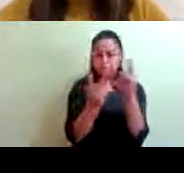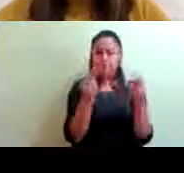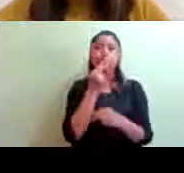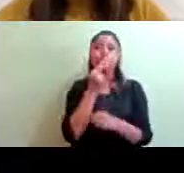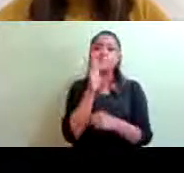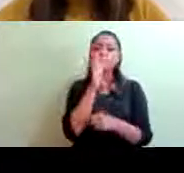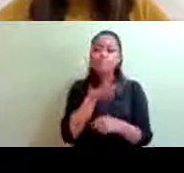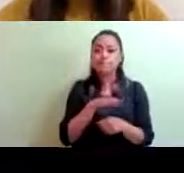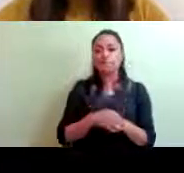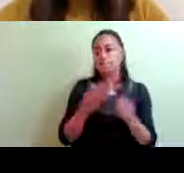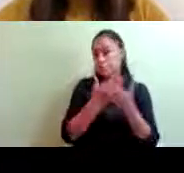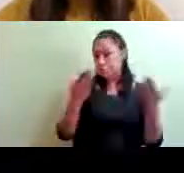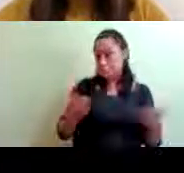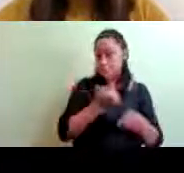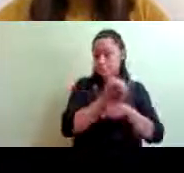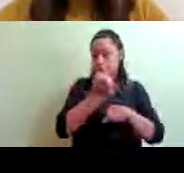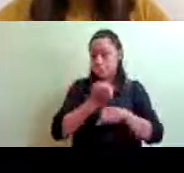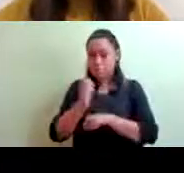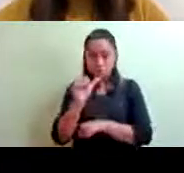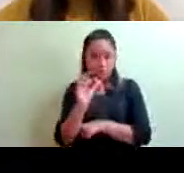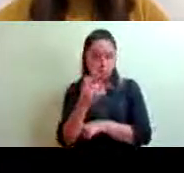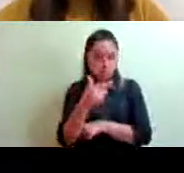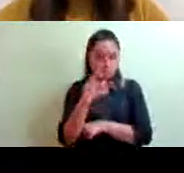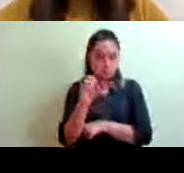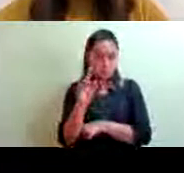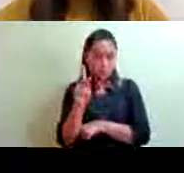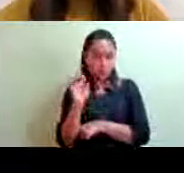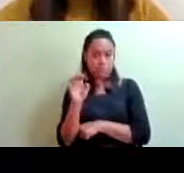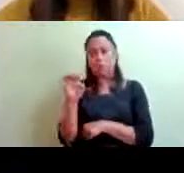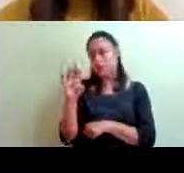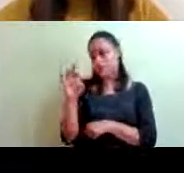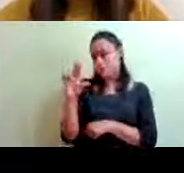Las actividades agropecuarias y forestales también están amenazadas